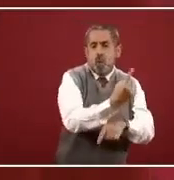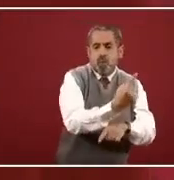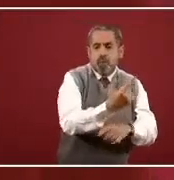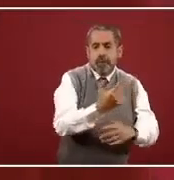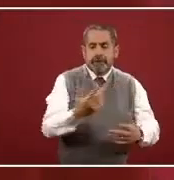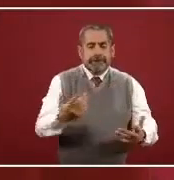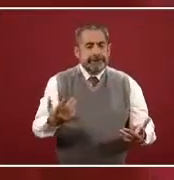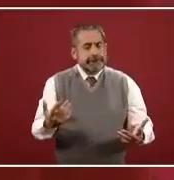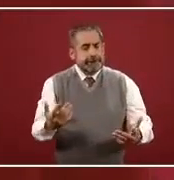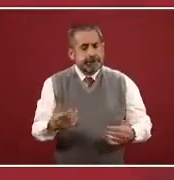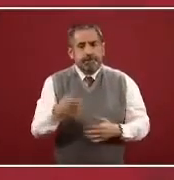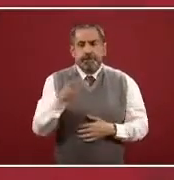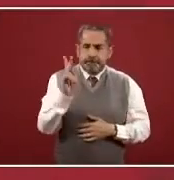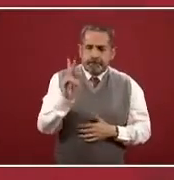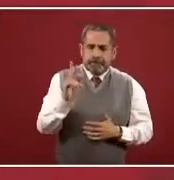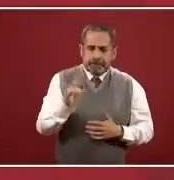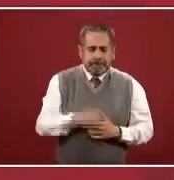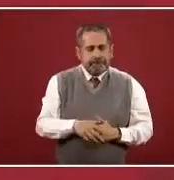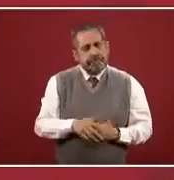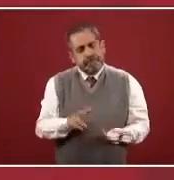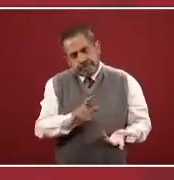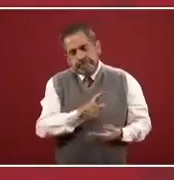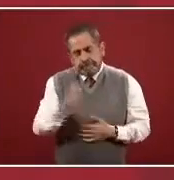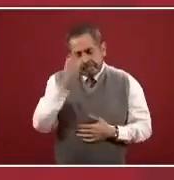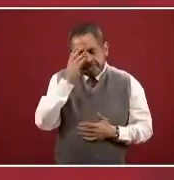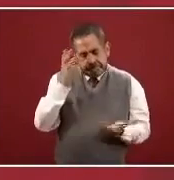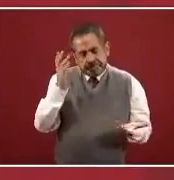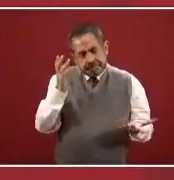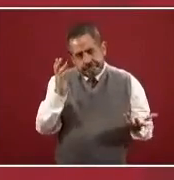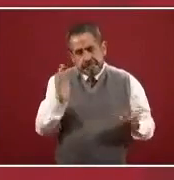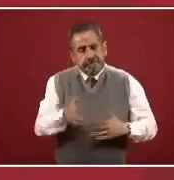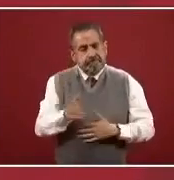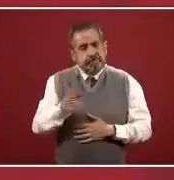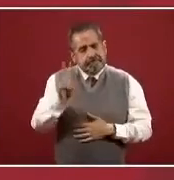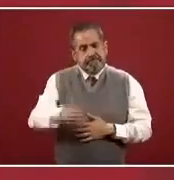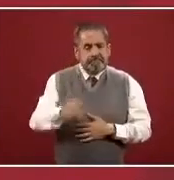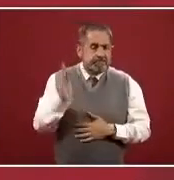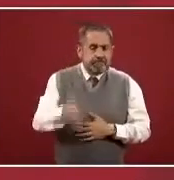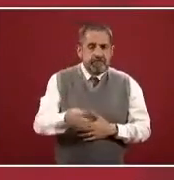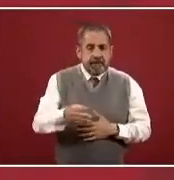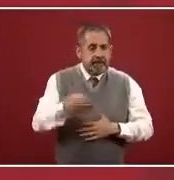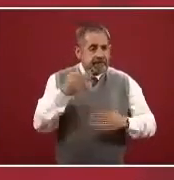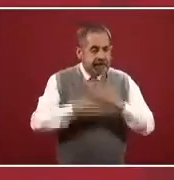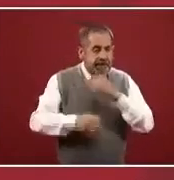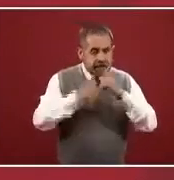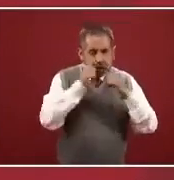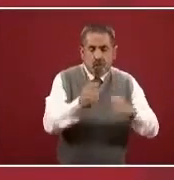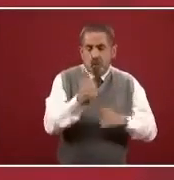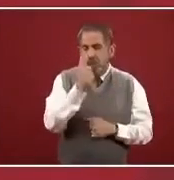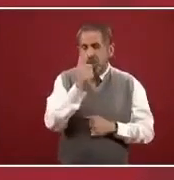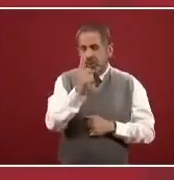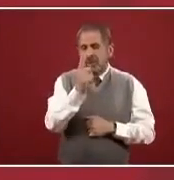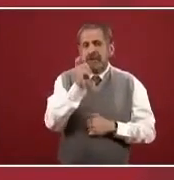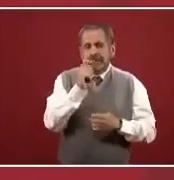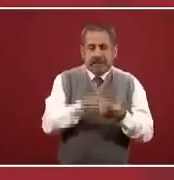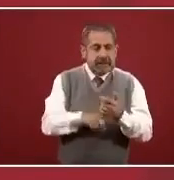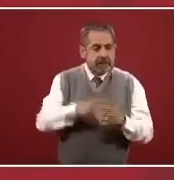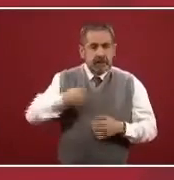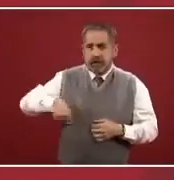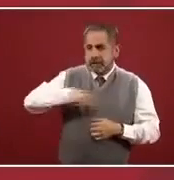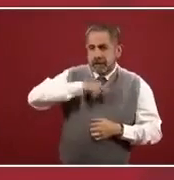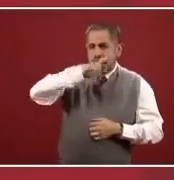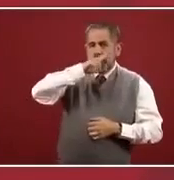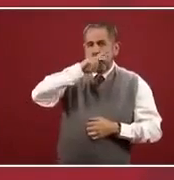Sin embargo, digo, reconocemos también en gran parte de la atención, uno de los aspectos que tal vez nos preocupaba más